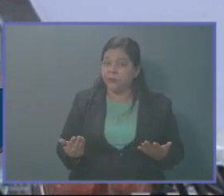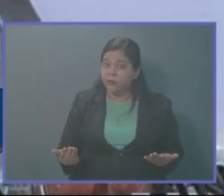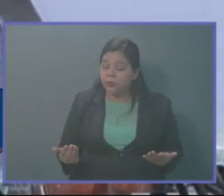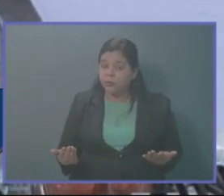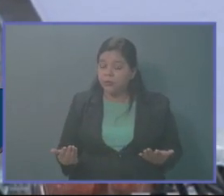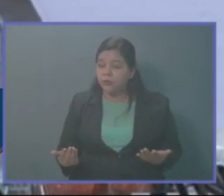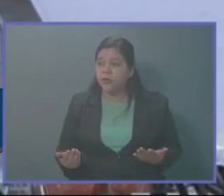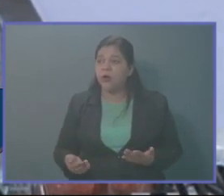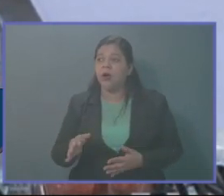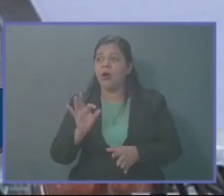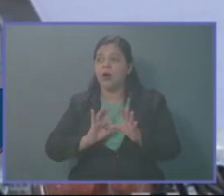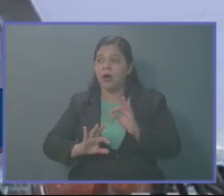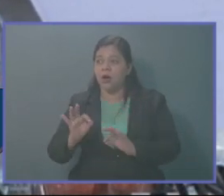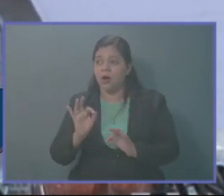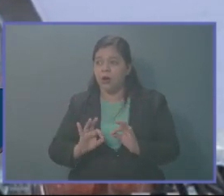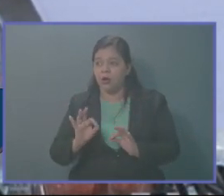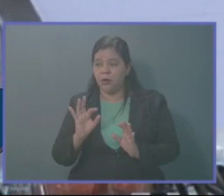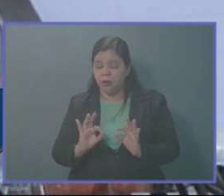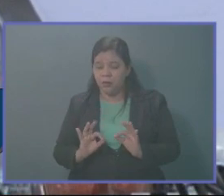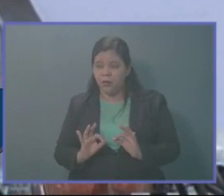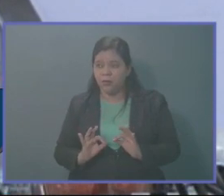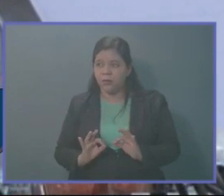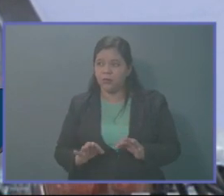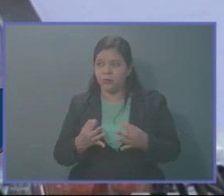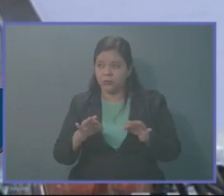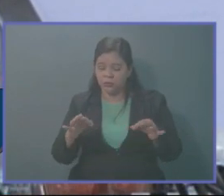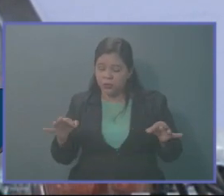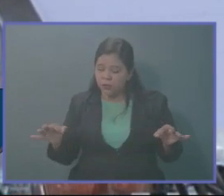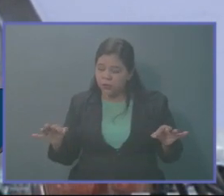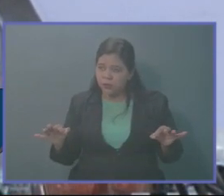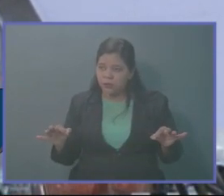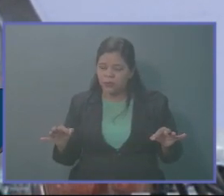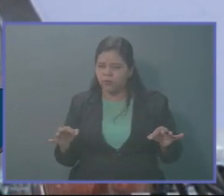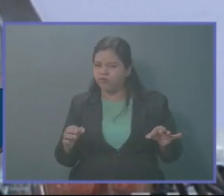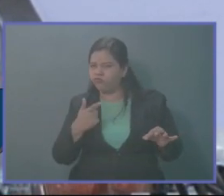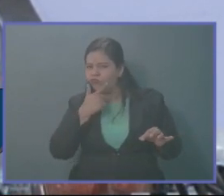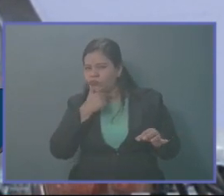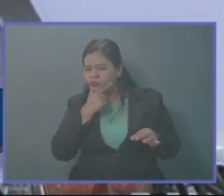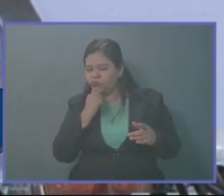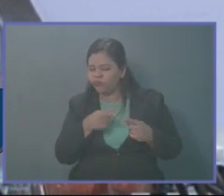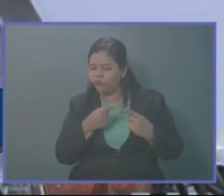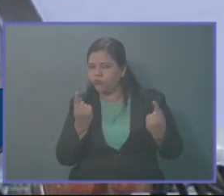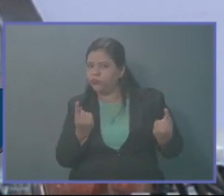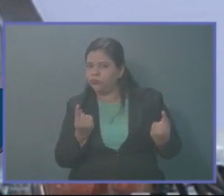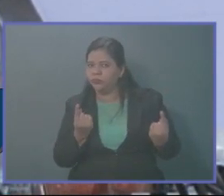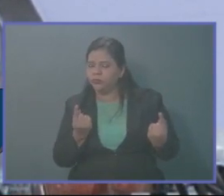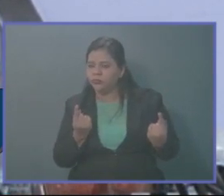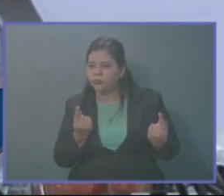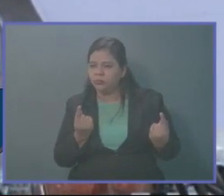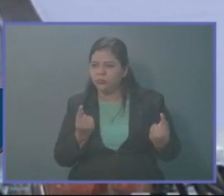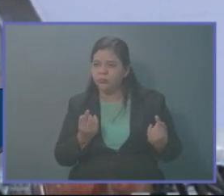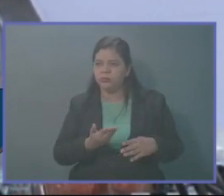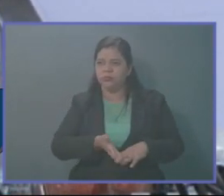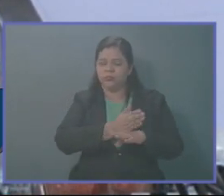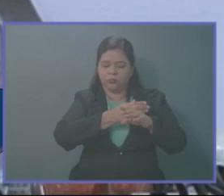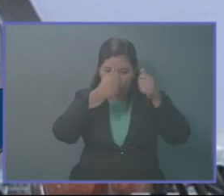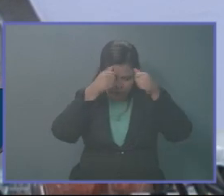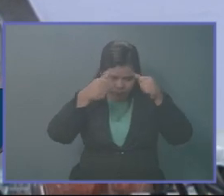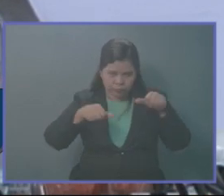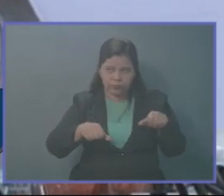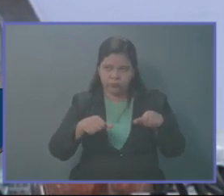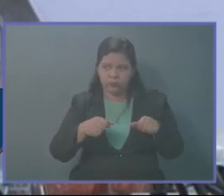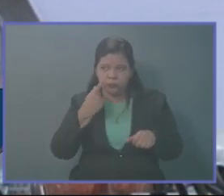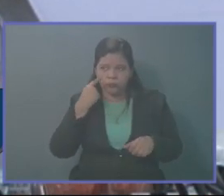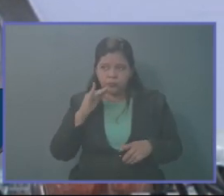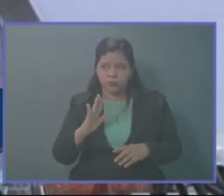sucedido alguna redacción que va en contra de lo aprobado. Y un